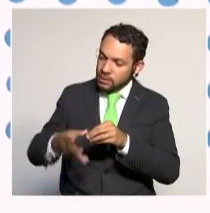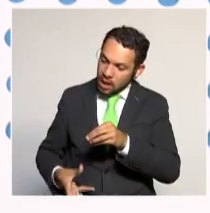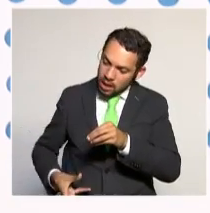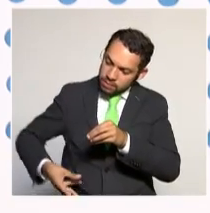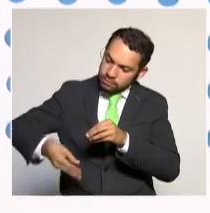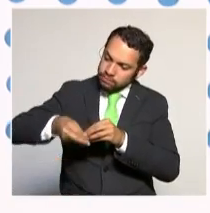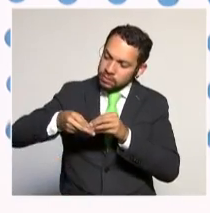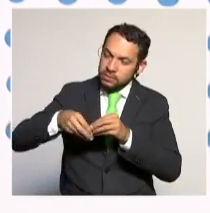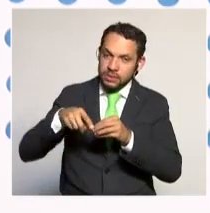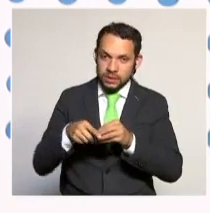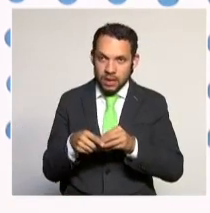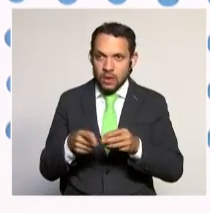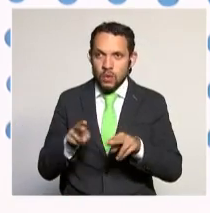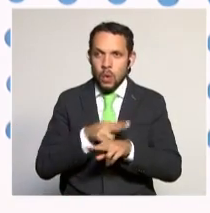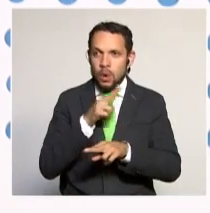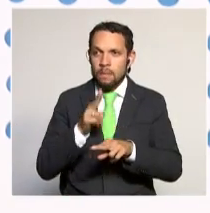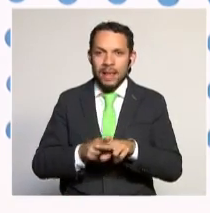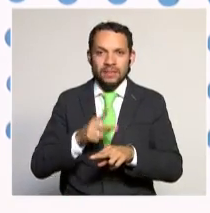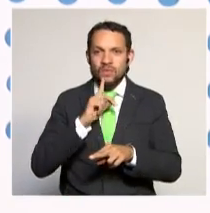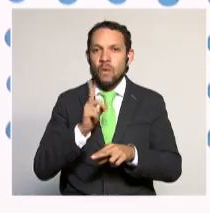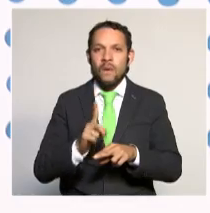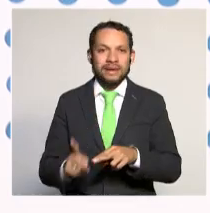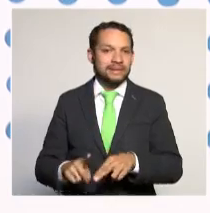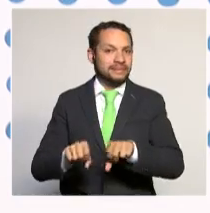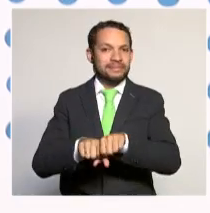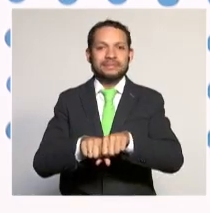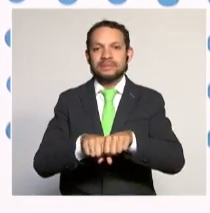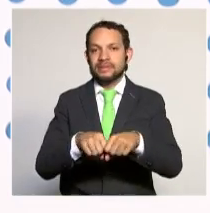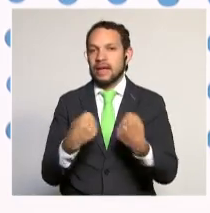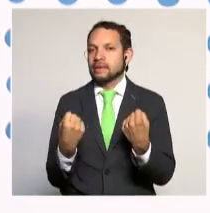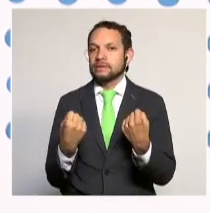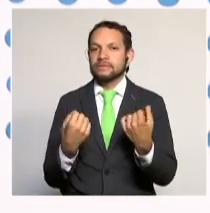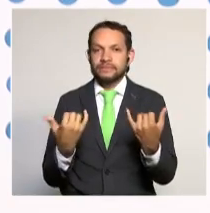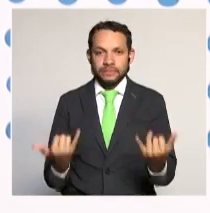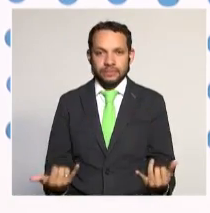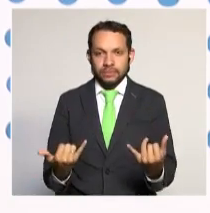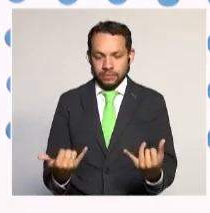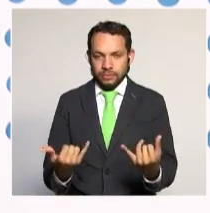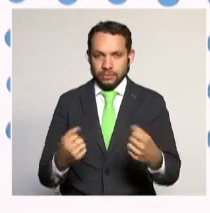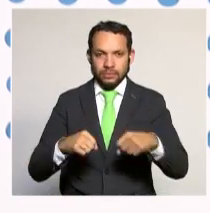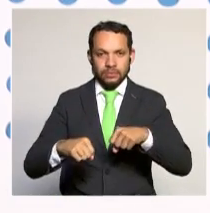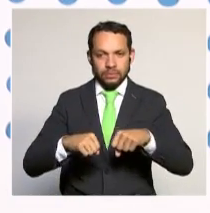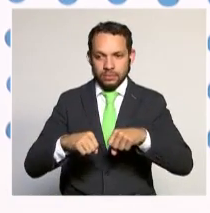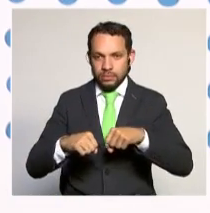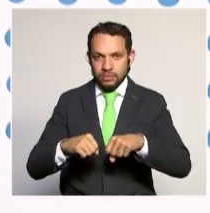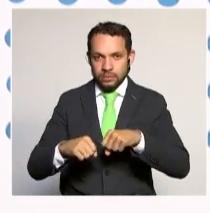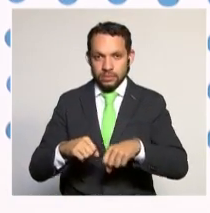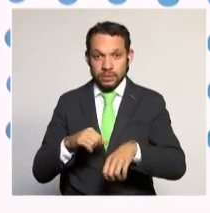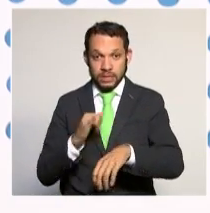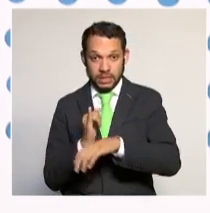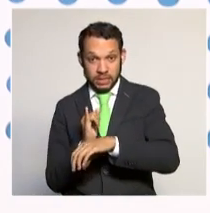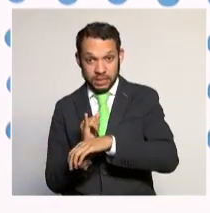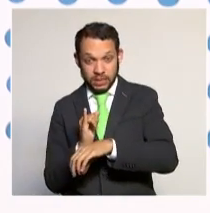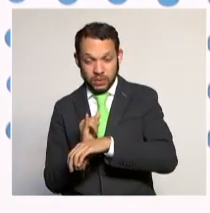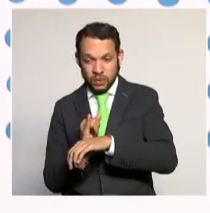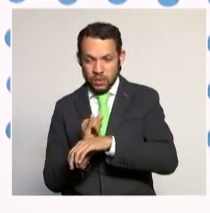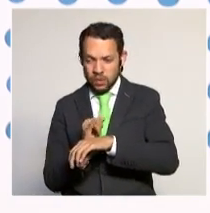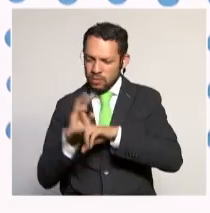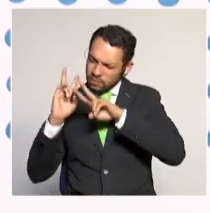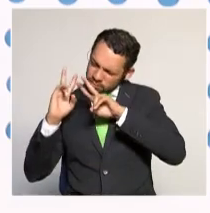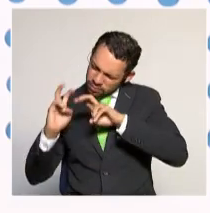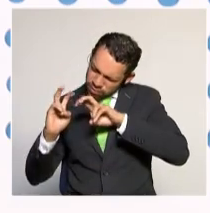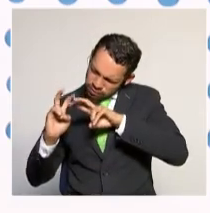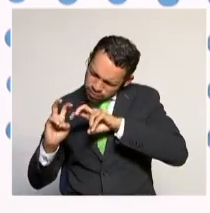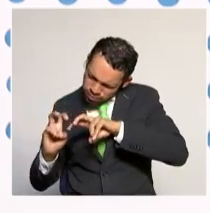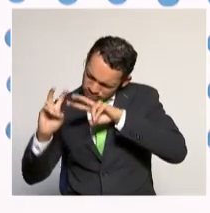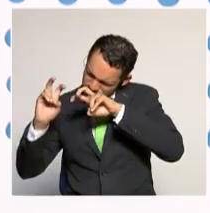amiloide, no lo hagan adecuadamente. De hecho, se trabaja arduamente en muchos centros investigativos del mundo para